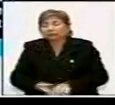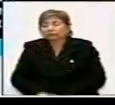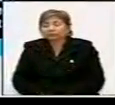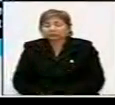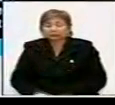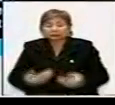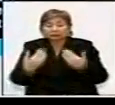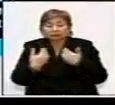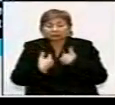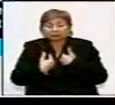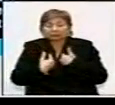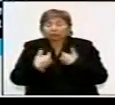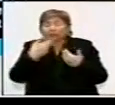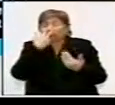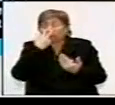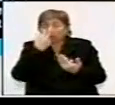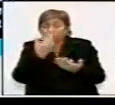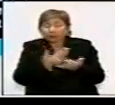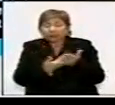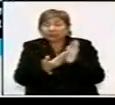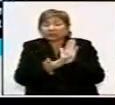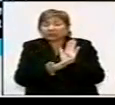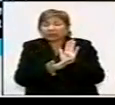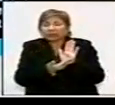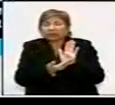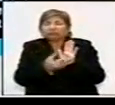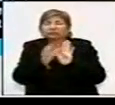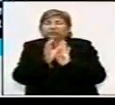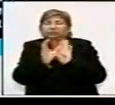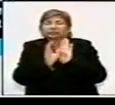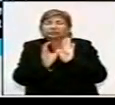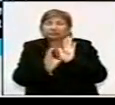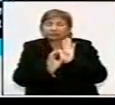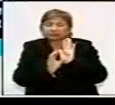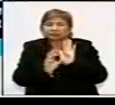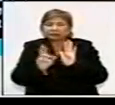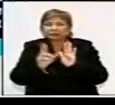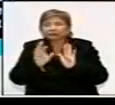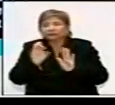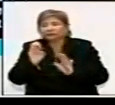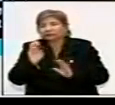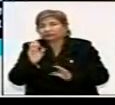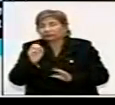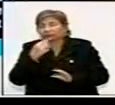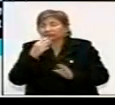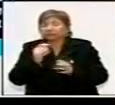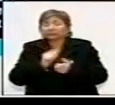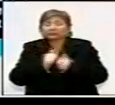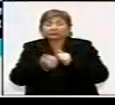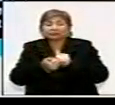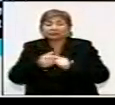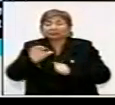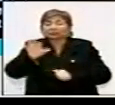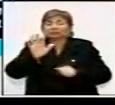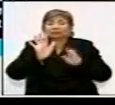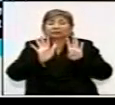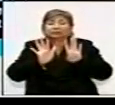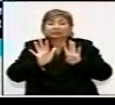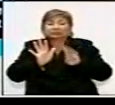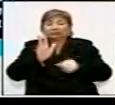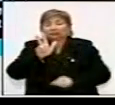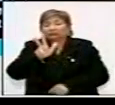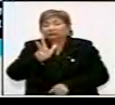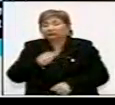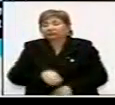qué tiene que ver con uno de los proyectos de la ley de reforma constitucional que modifica el artículo 93 de la constitución